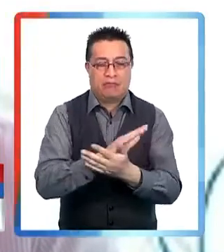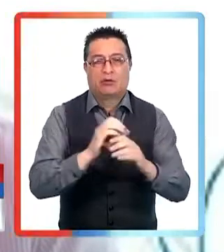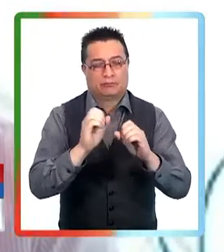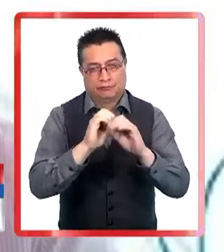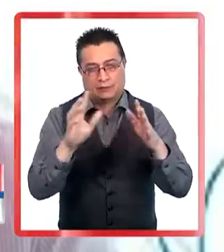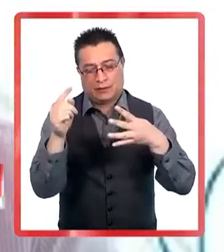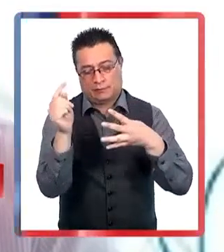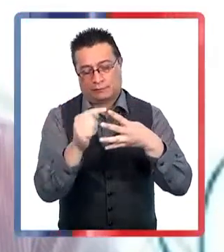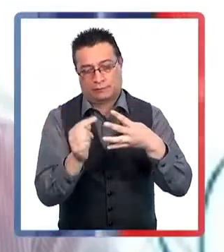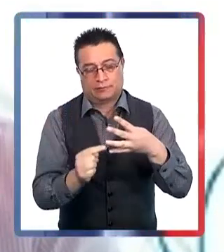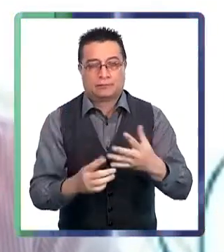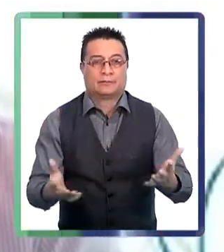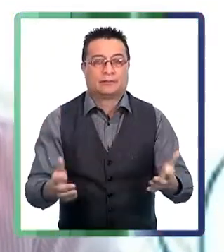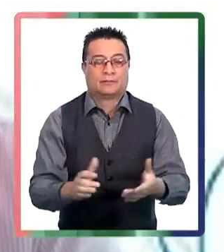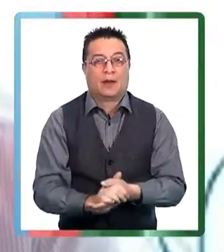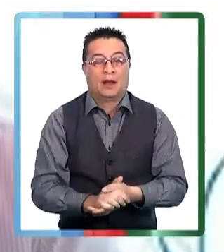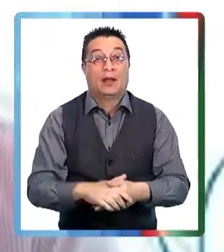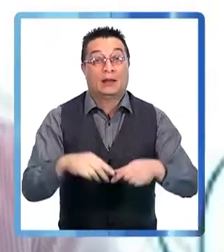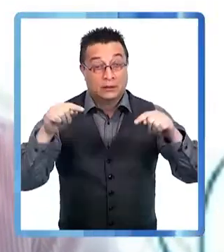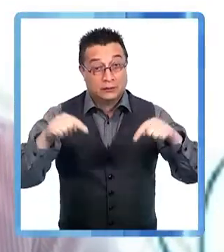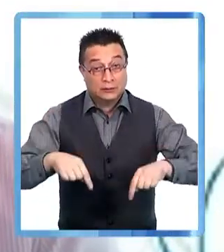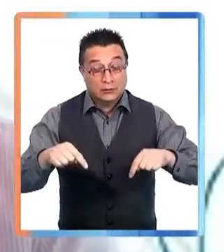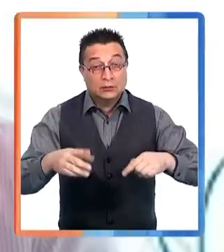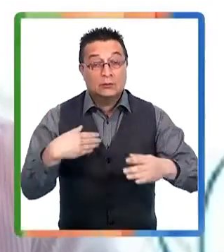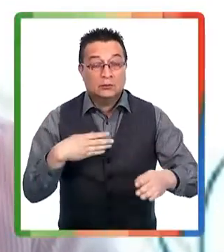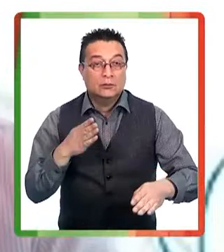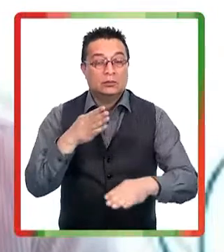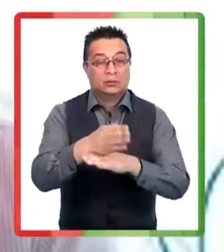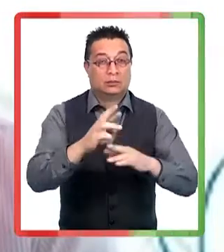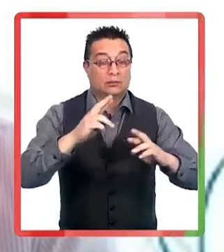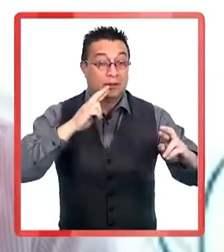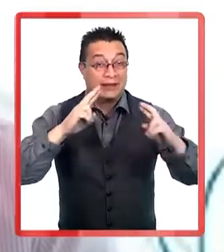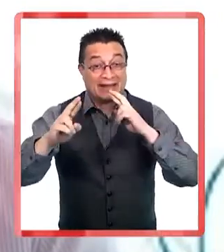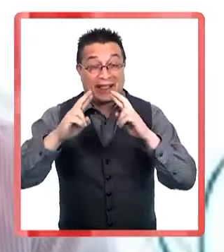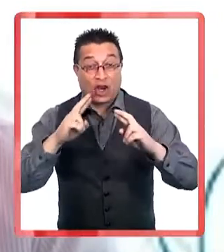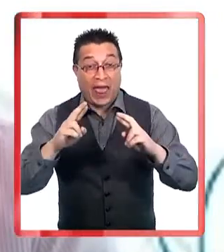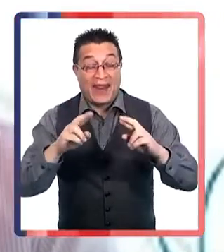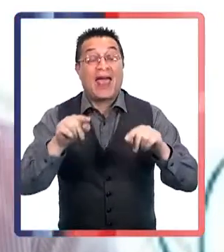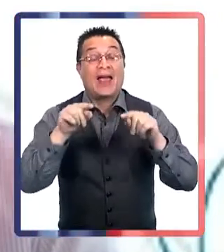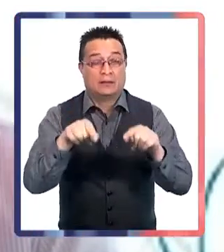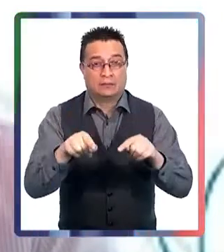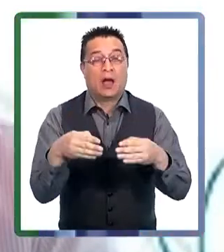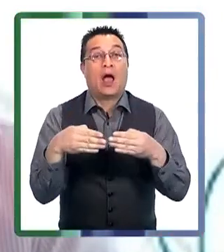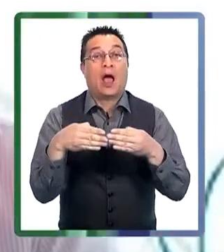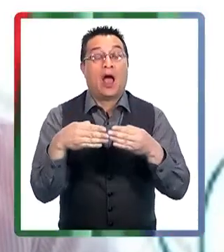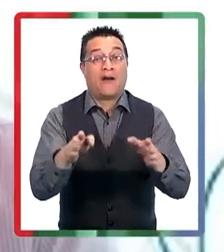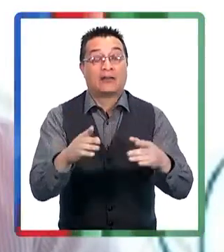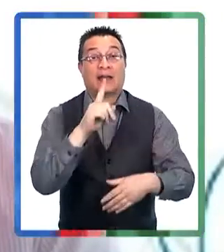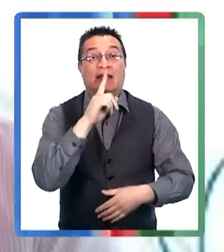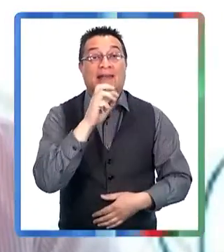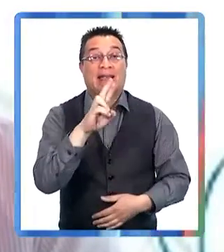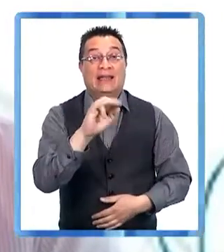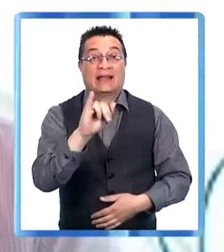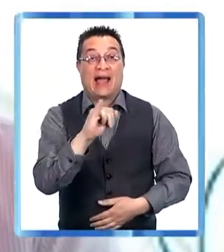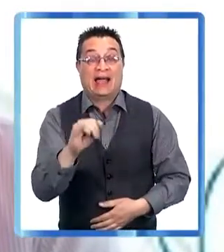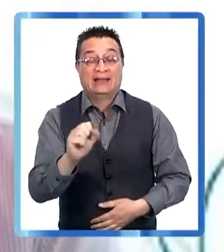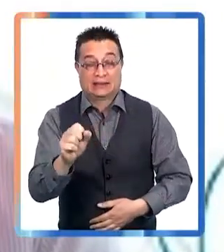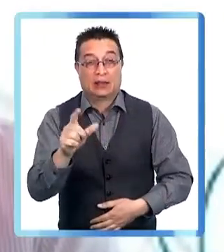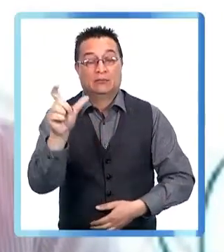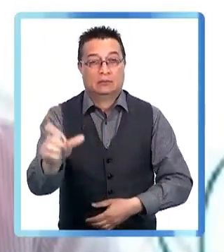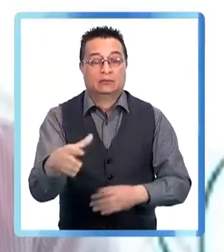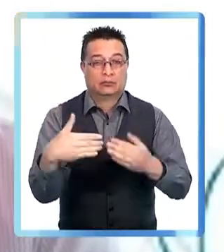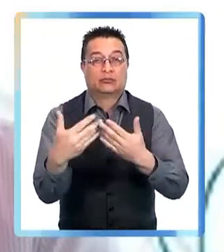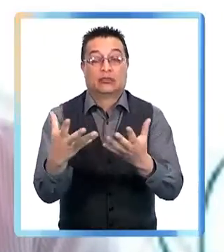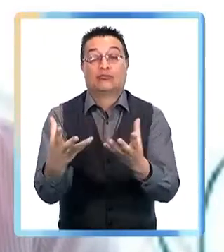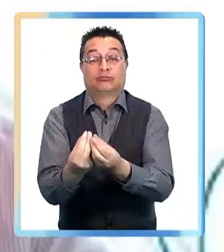ejemplos concretos. En este momento, si uno va a un restaurante y tienen abiertas terrazas para, ¿no es